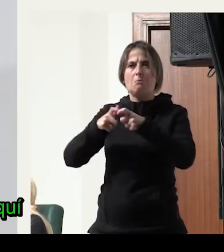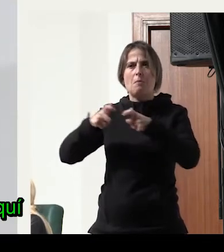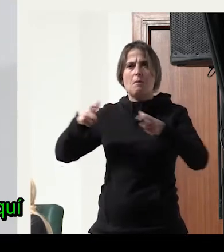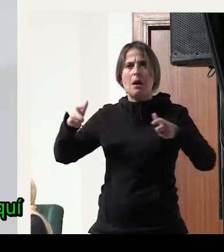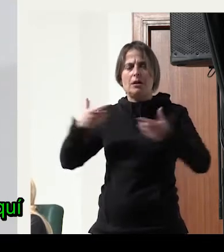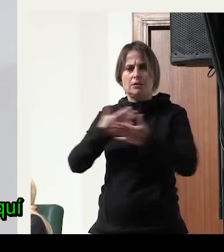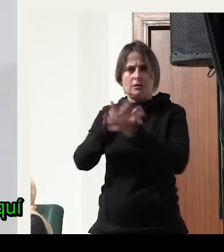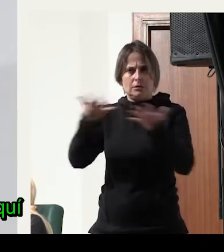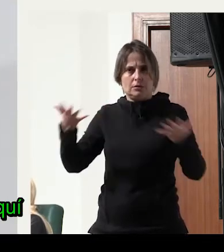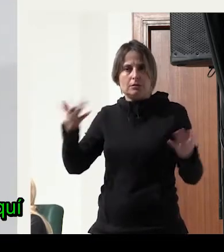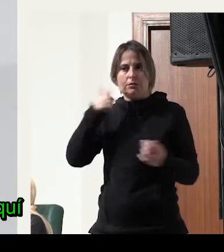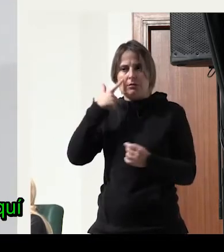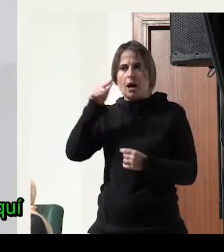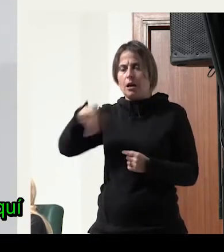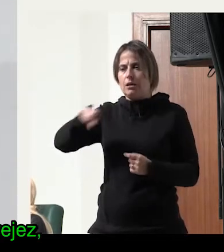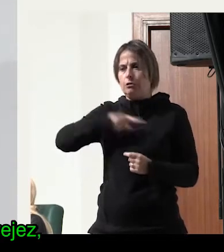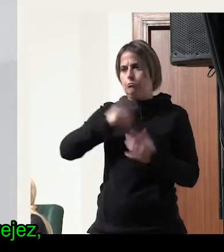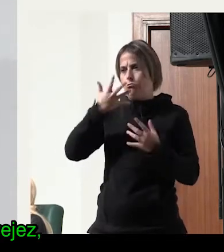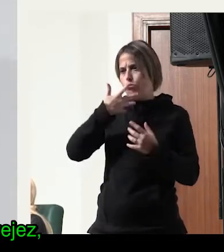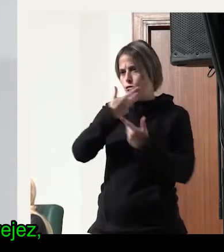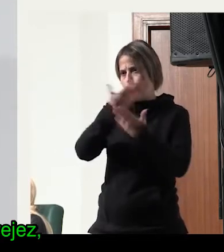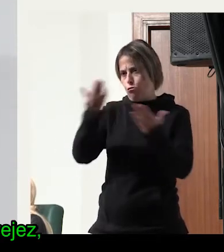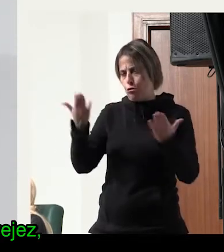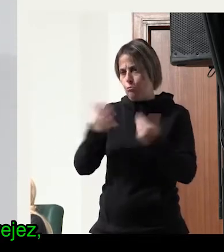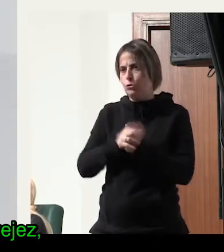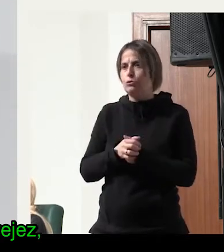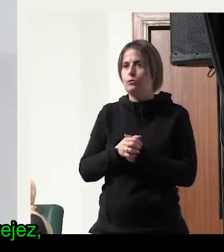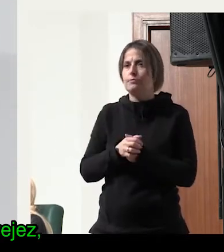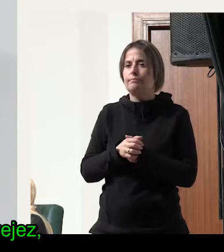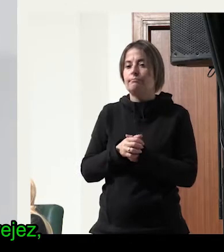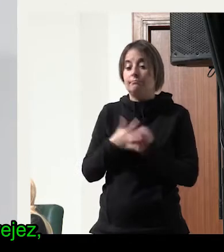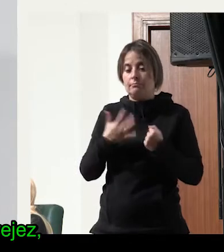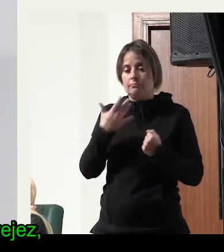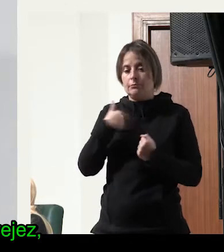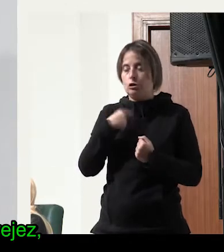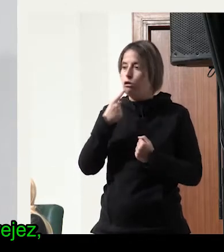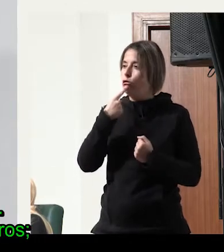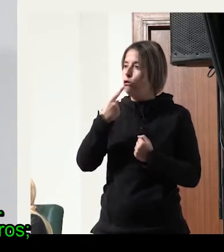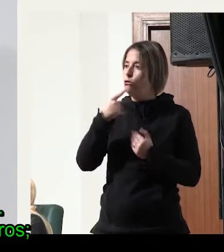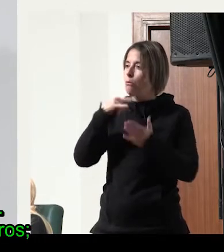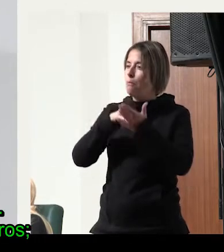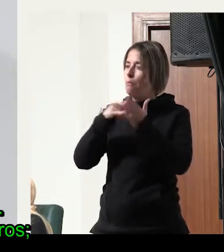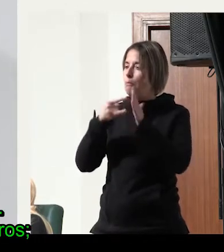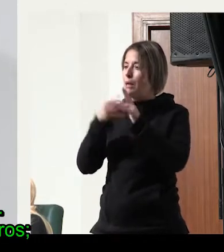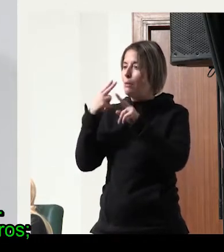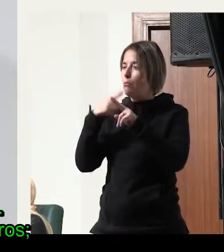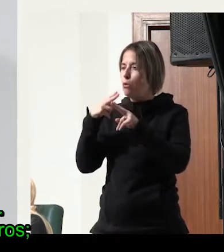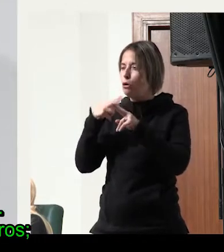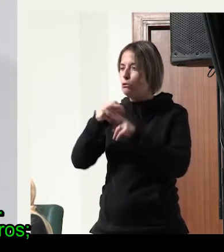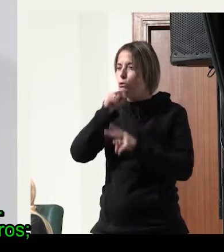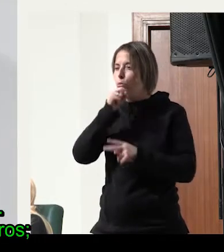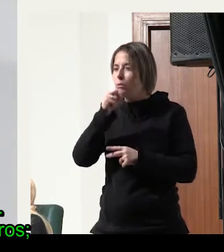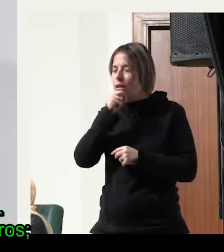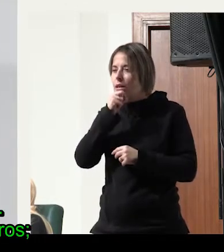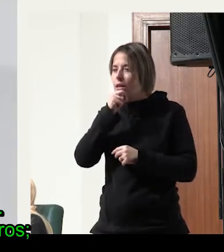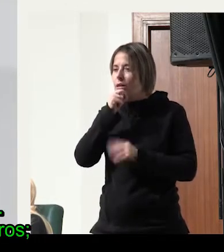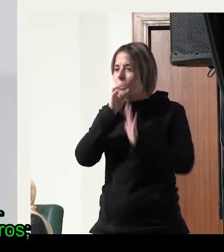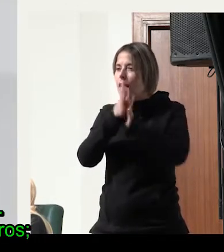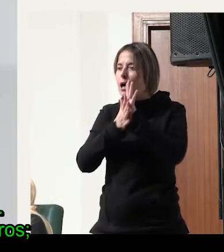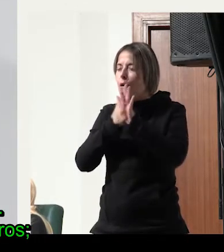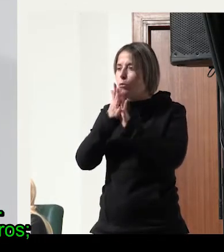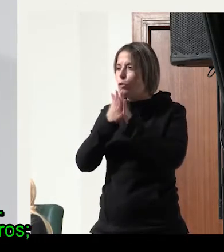todas las que estamos aquí los conocemos, claro. Entonces, cuando yo digo un planteamiento político de la vejez, no estoy hablando solo